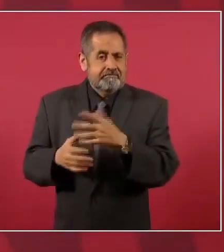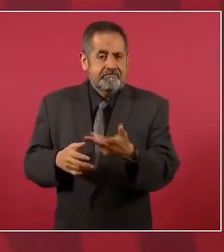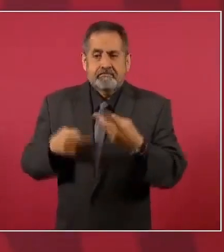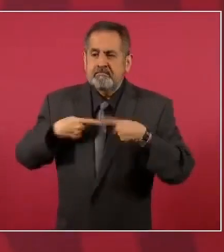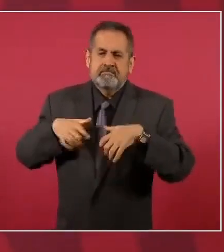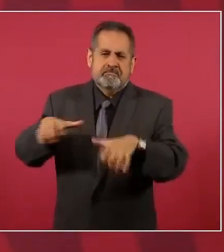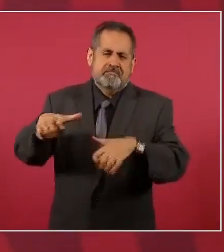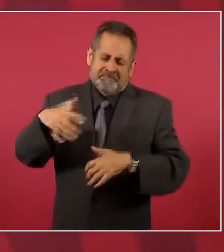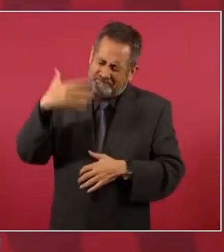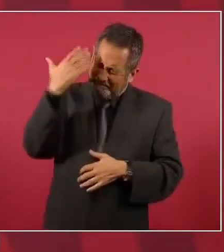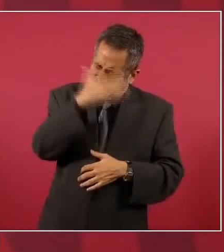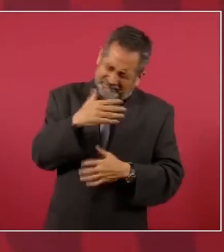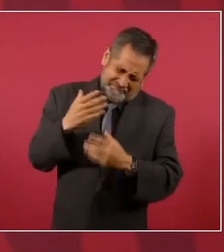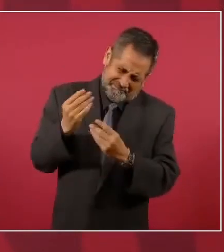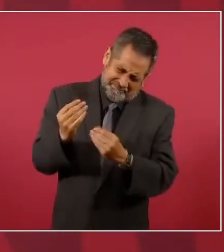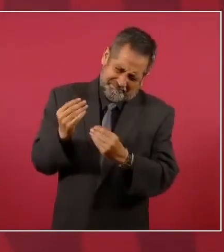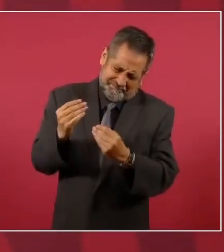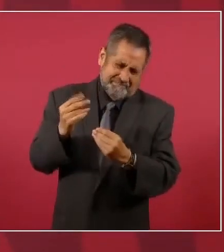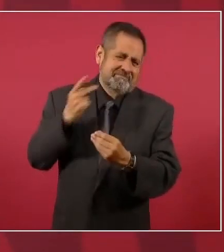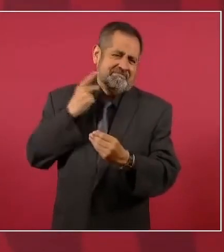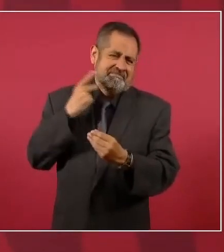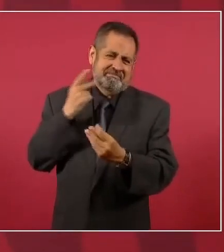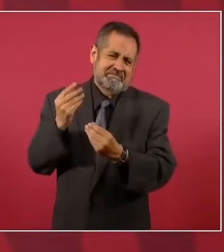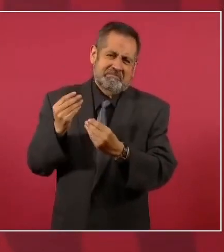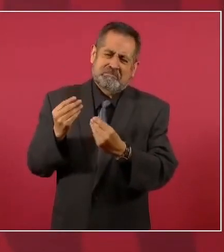muy politizado.